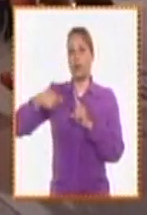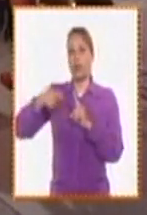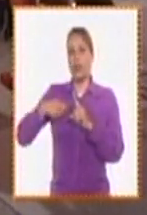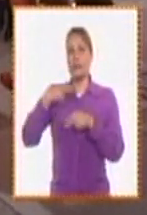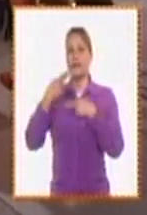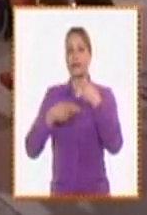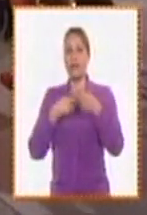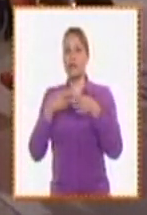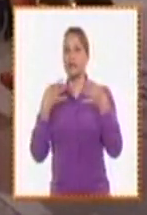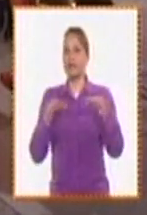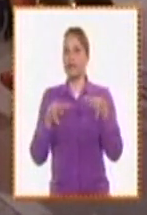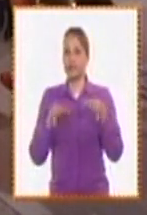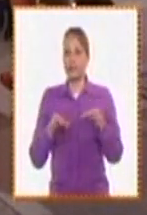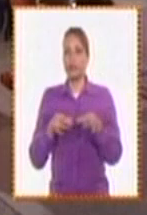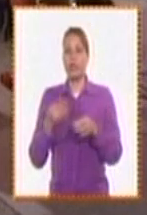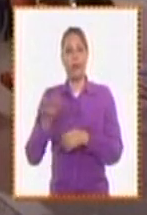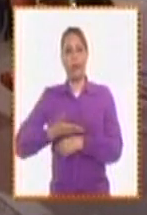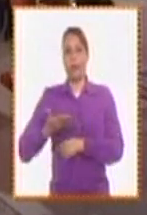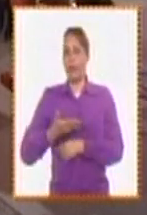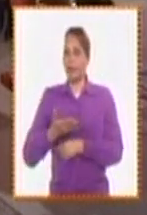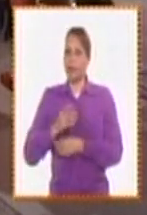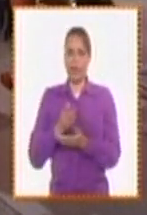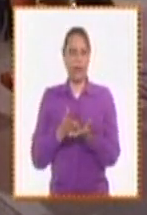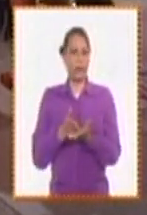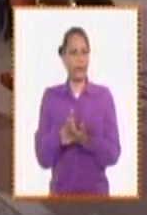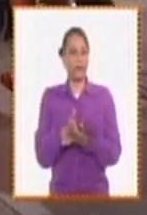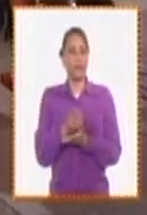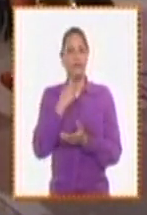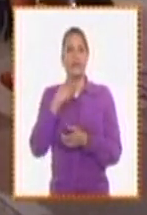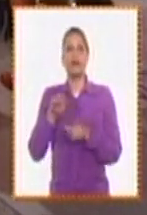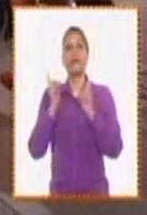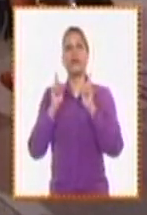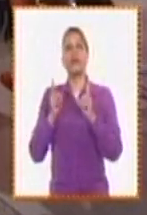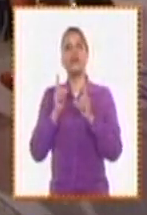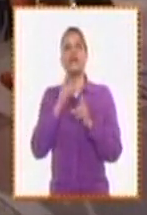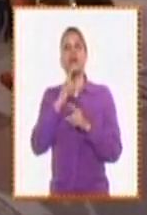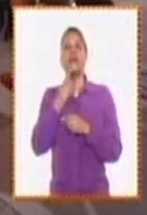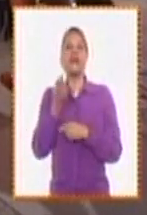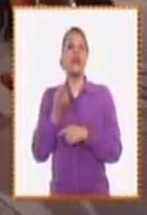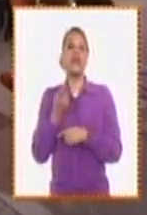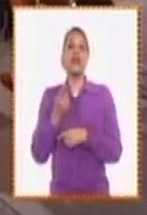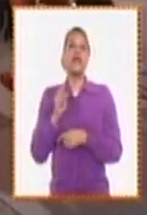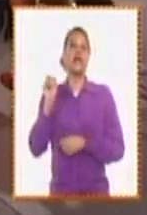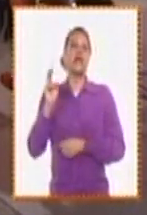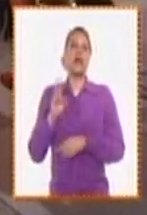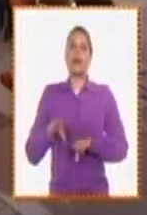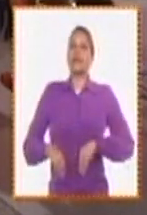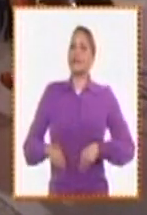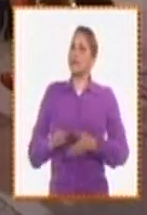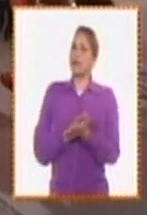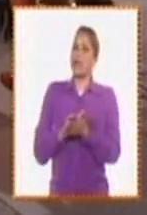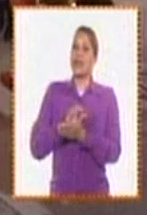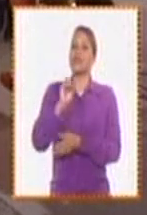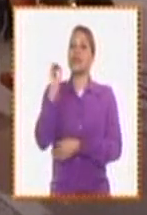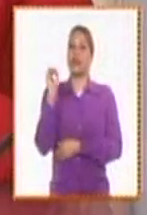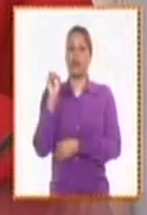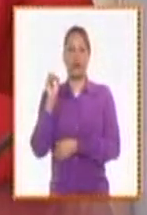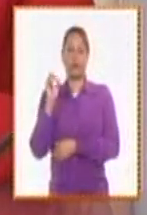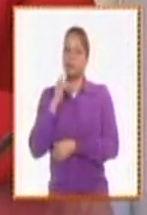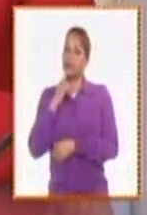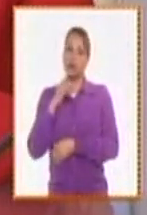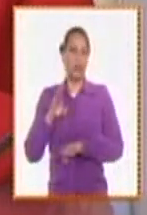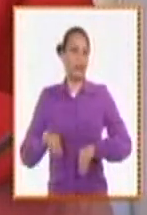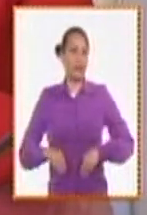con celeridad, y se mantiene una política de tolerancia cero, de la que ya hablaba el coronel que nos